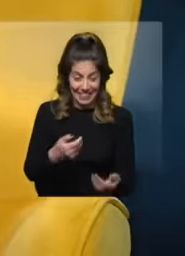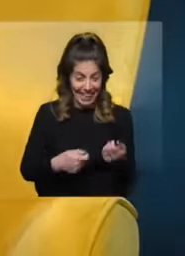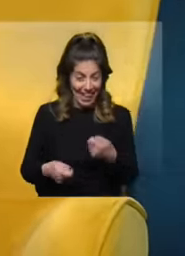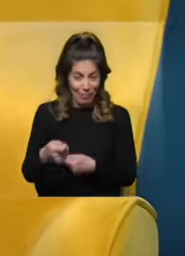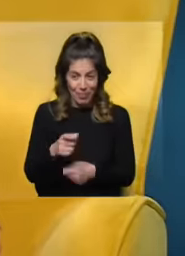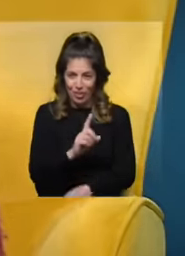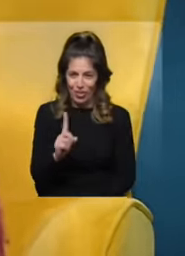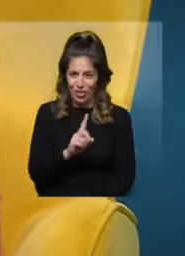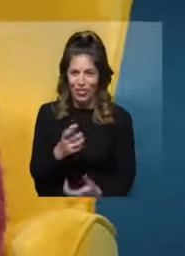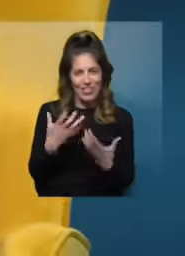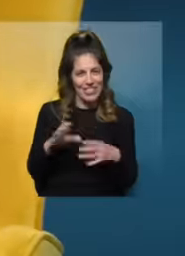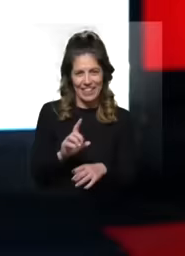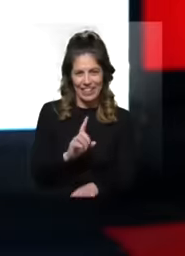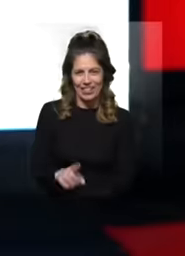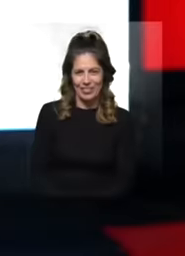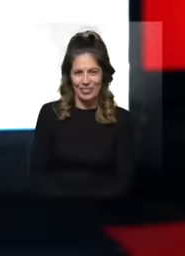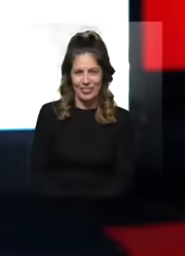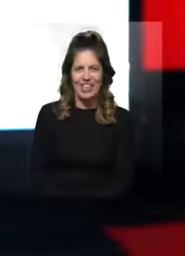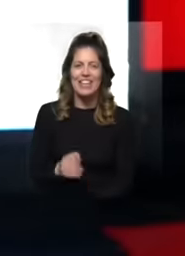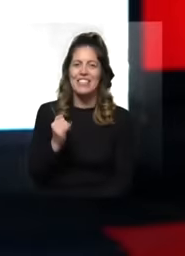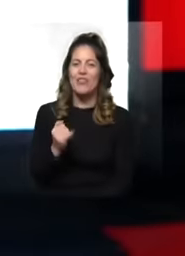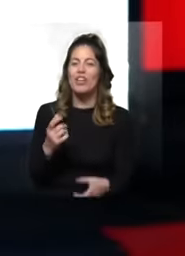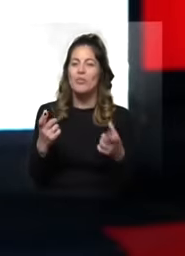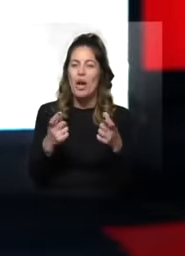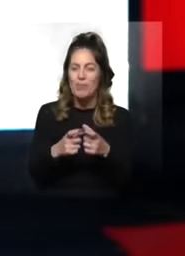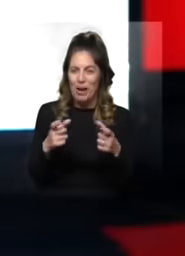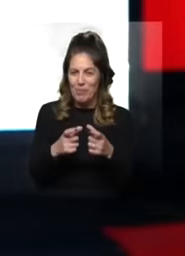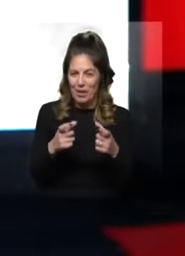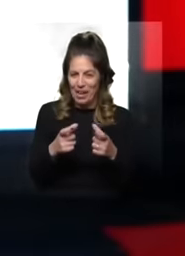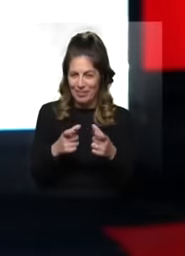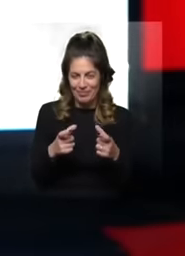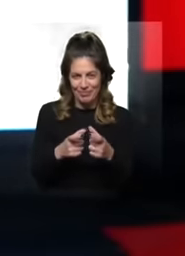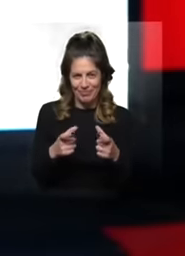no vas a querer. ¿No? A ver. Si fueras una papa,